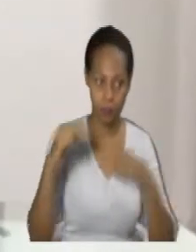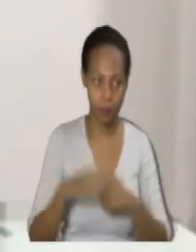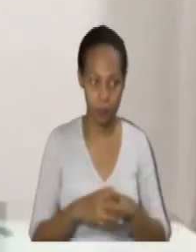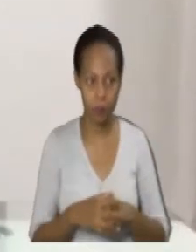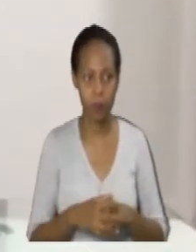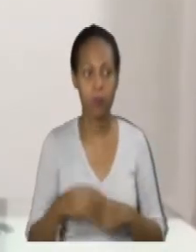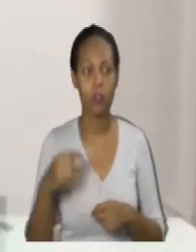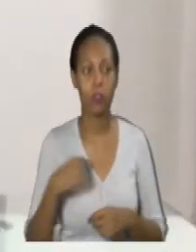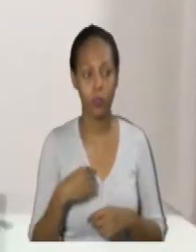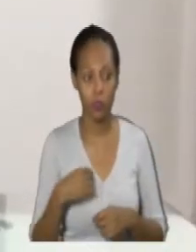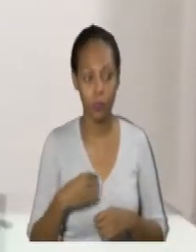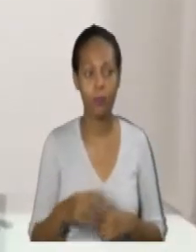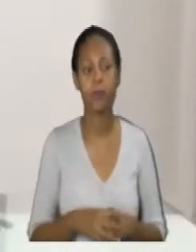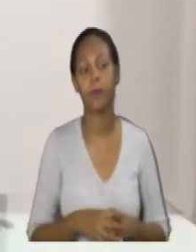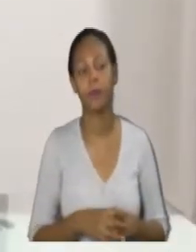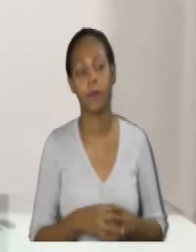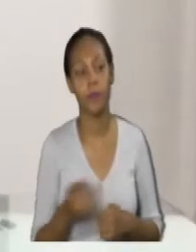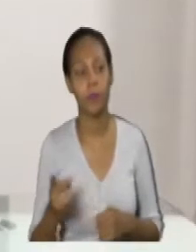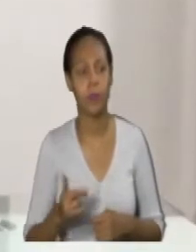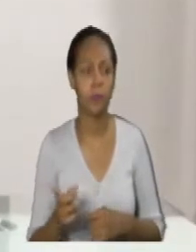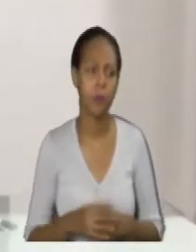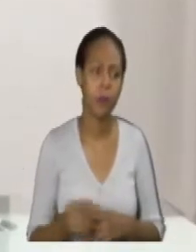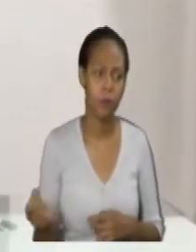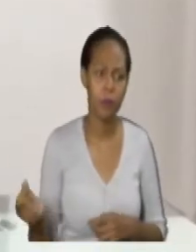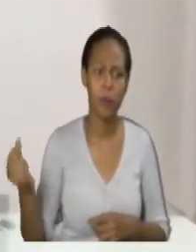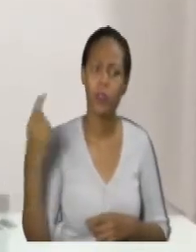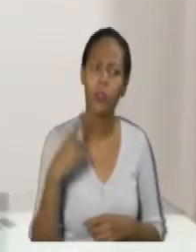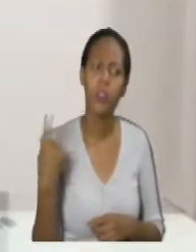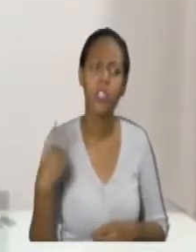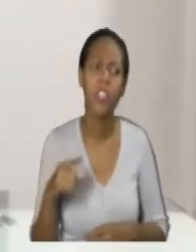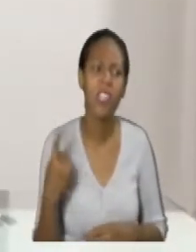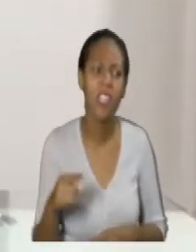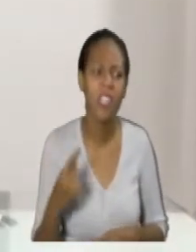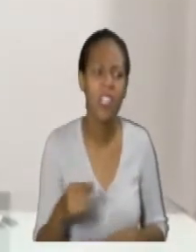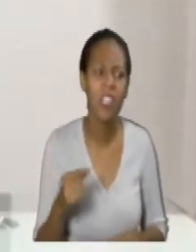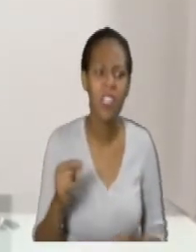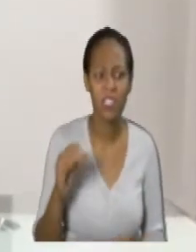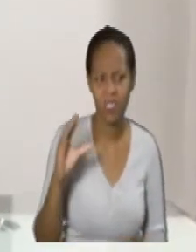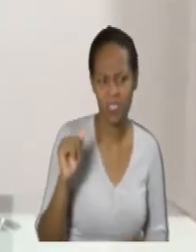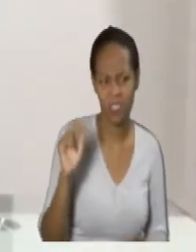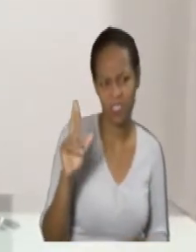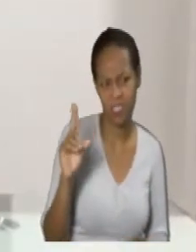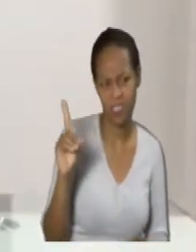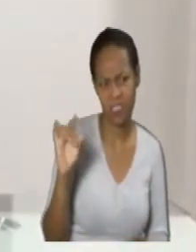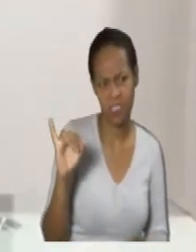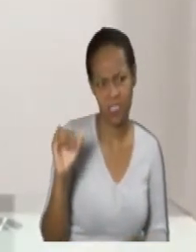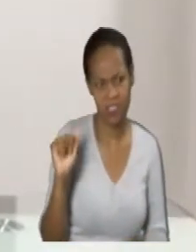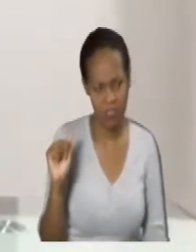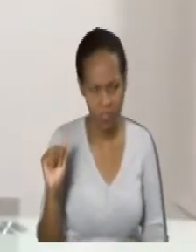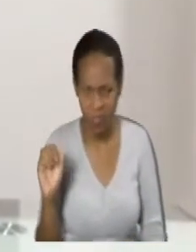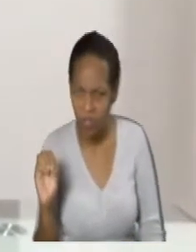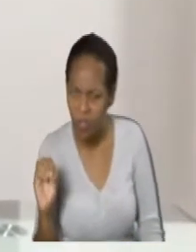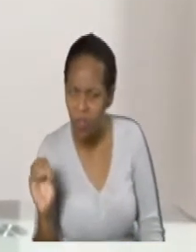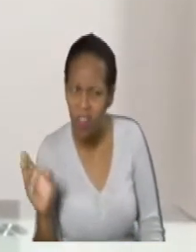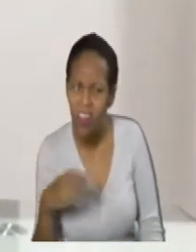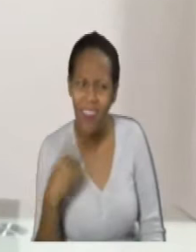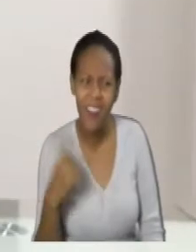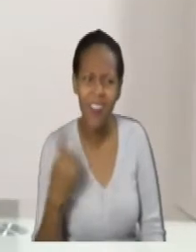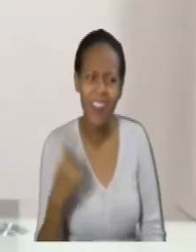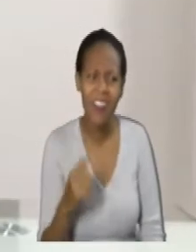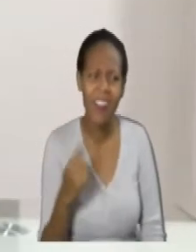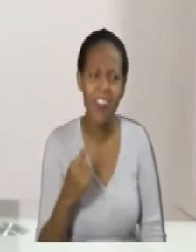en Cardiofitness IPS. Pero ustedes se preguntarán, ¿qué es Cardiofitness IPS? Cardiofitness IPS es una